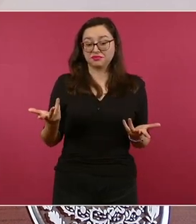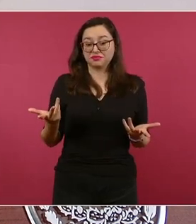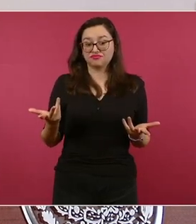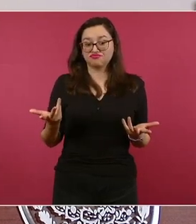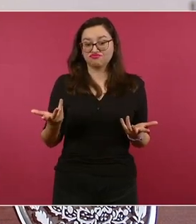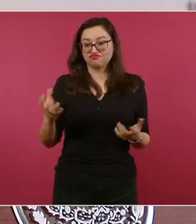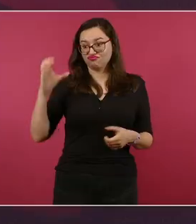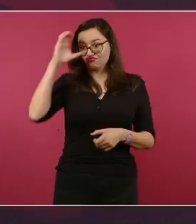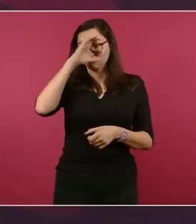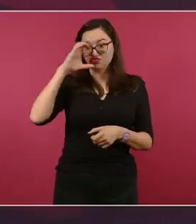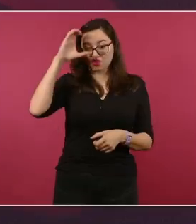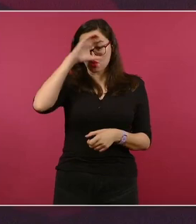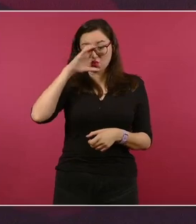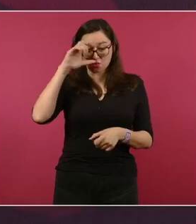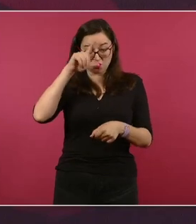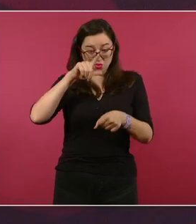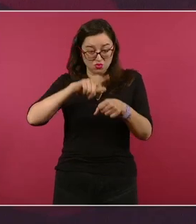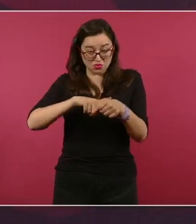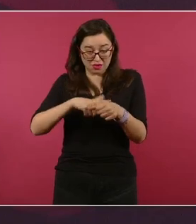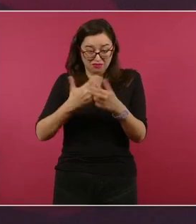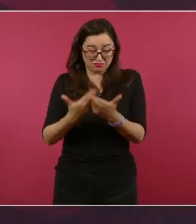con más cultura en el mundo